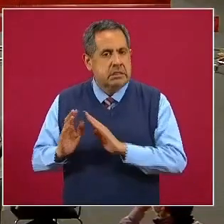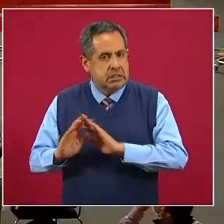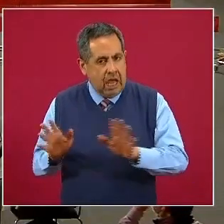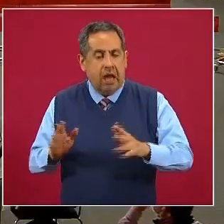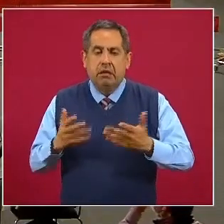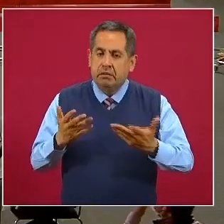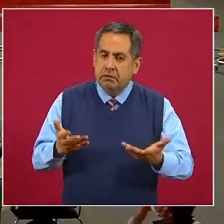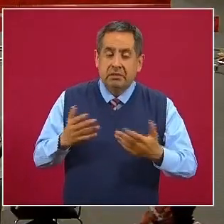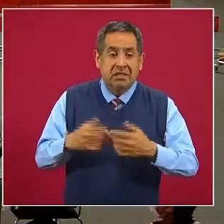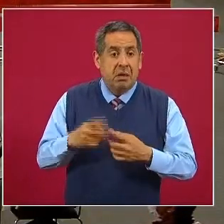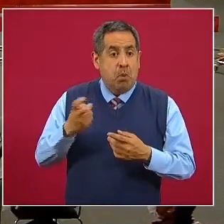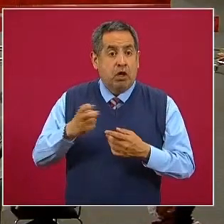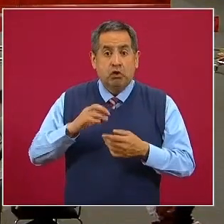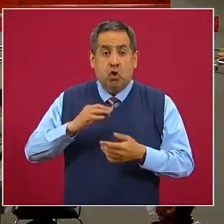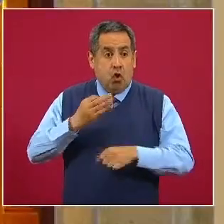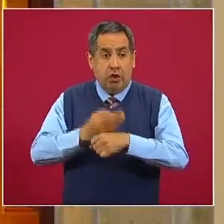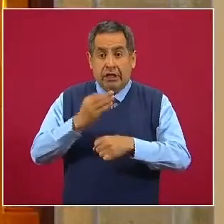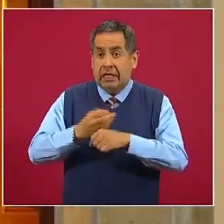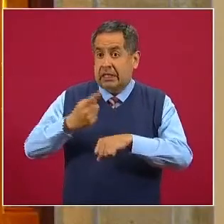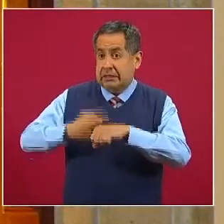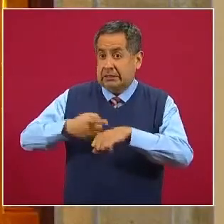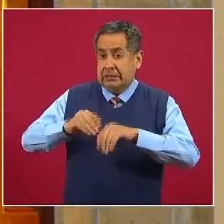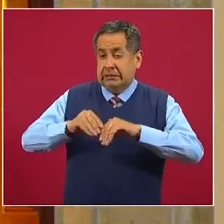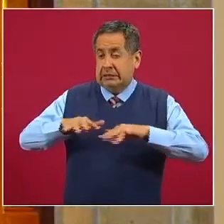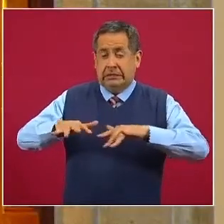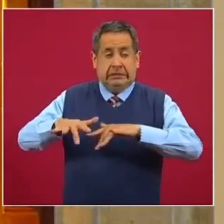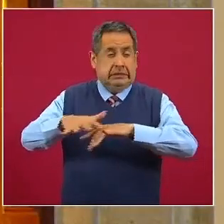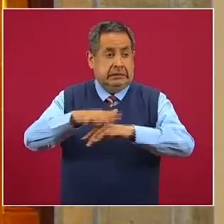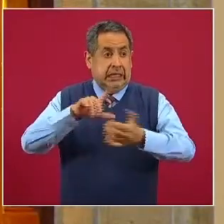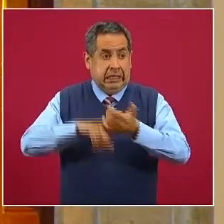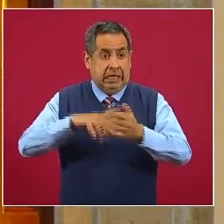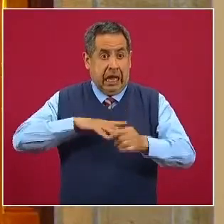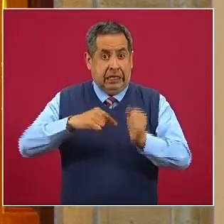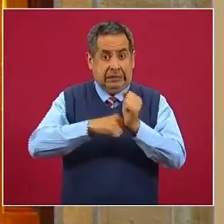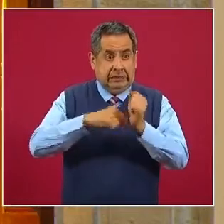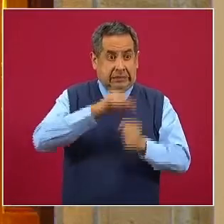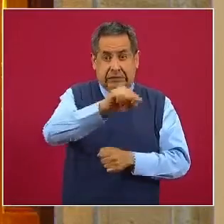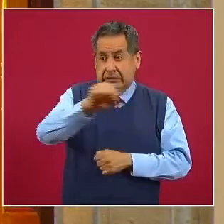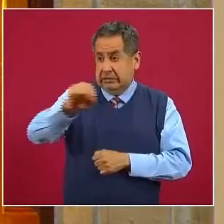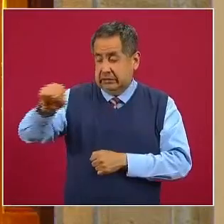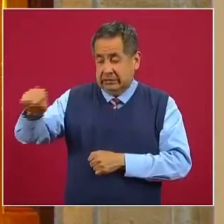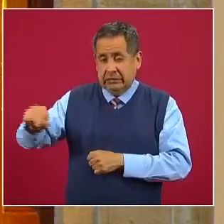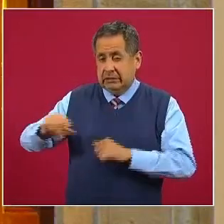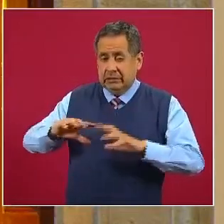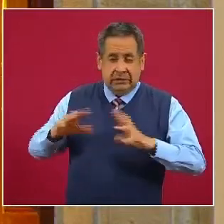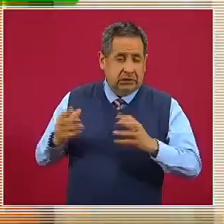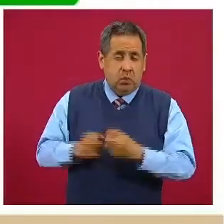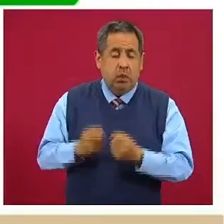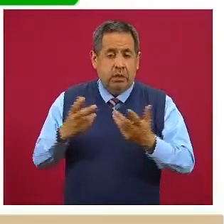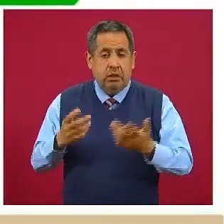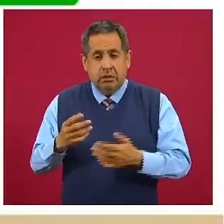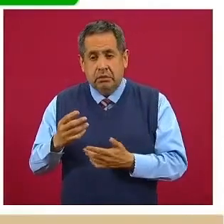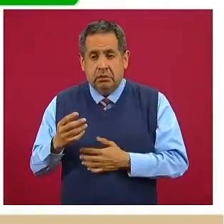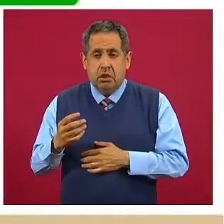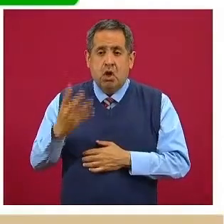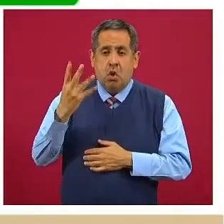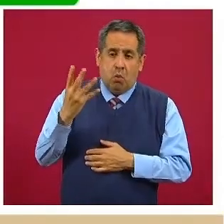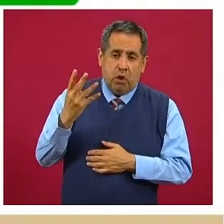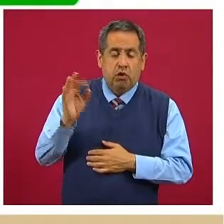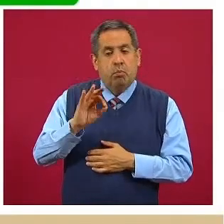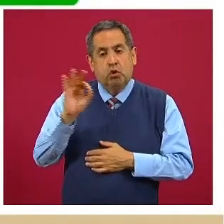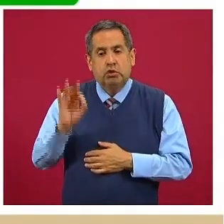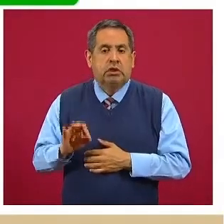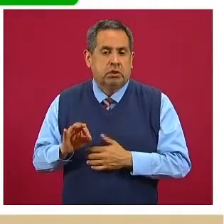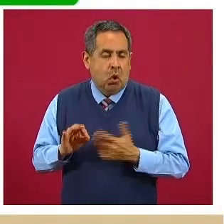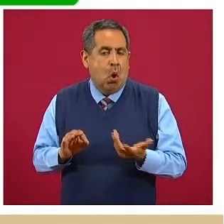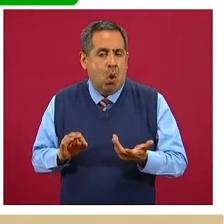tanto, nuestra epidemia activa, que es el porcentaje de casos activos estimados, es de solo el